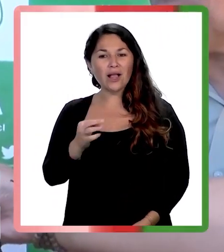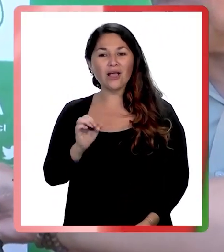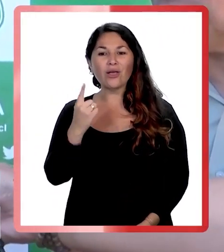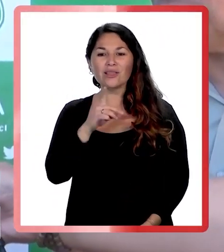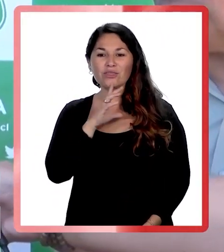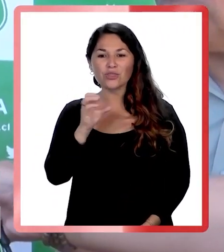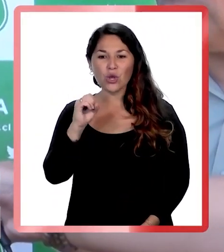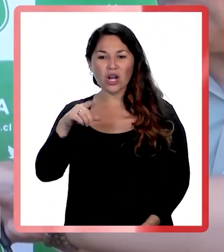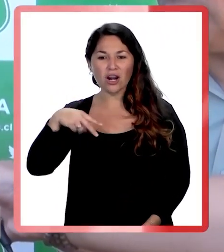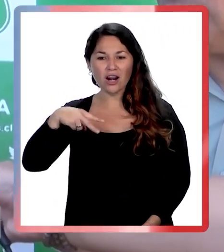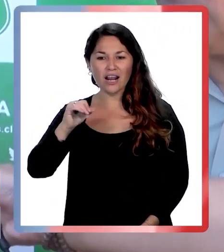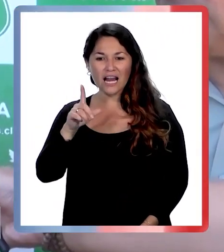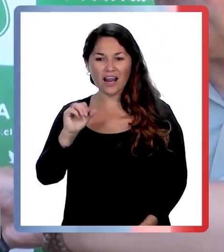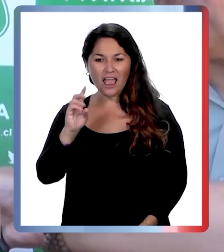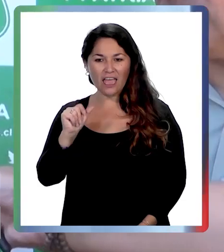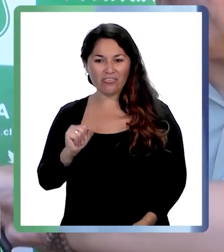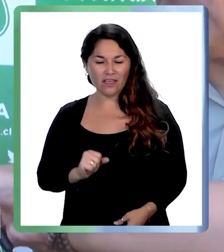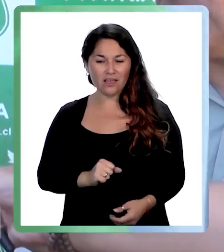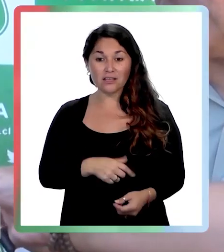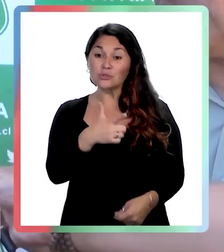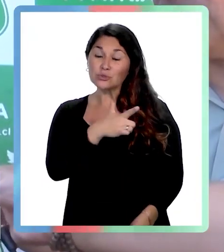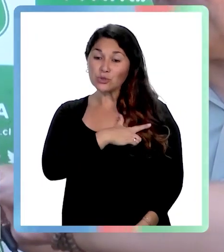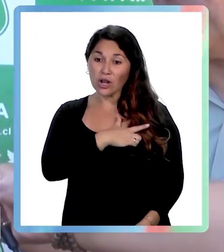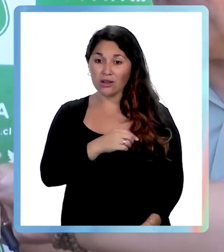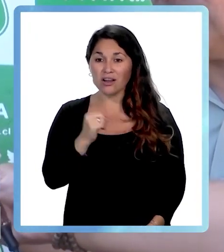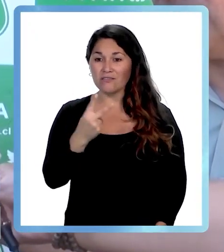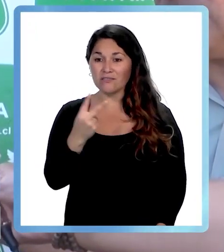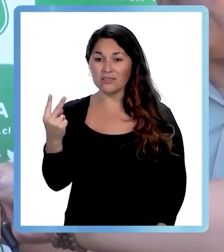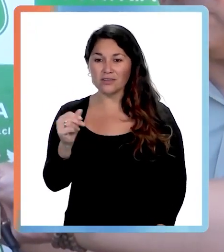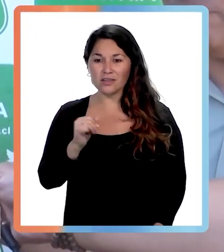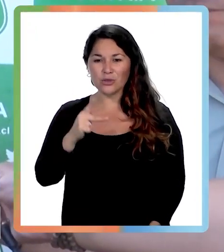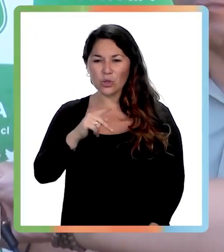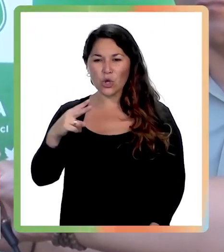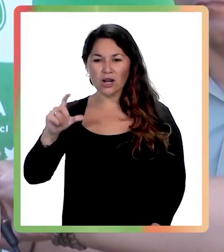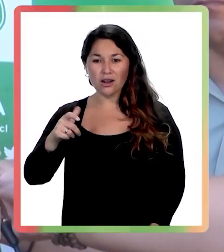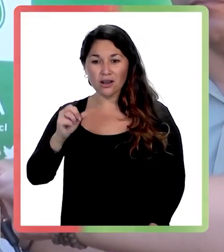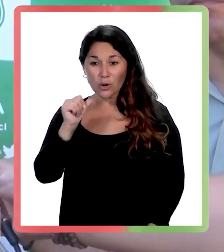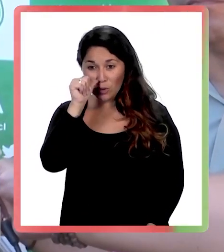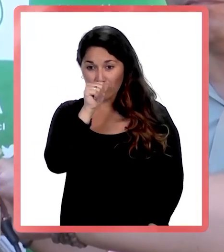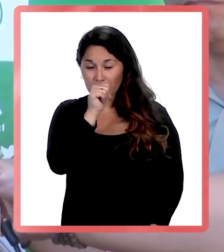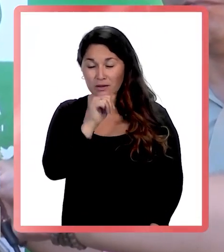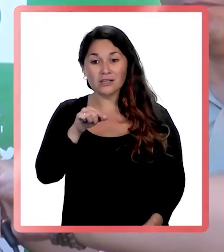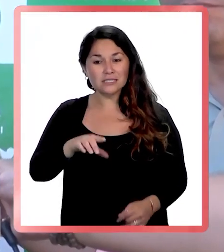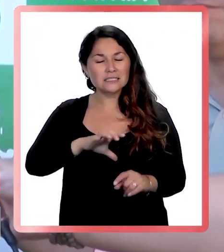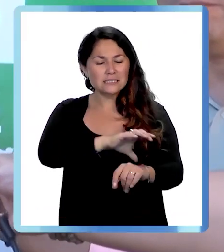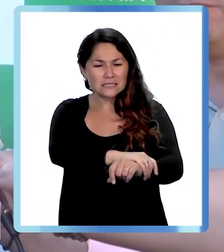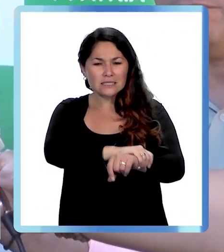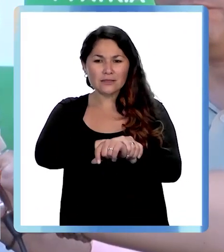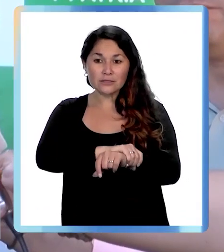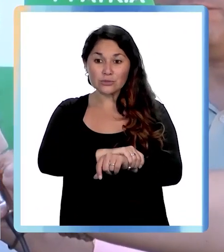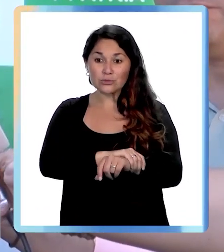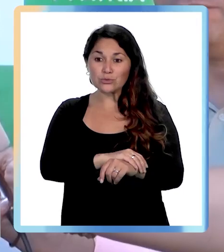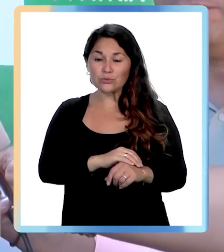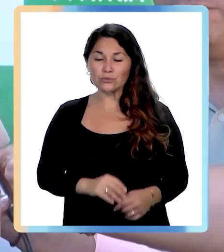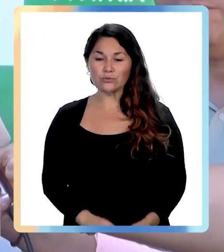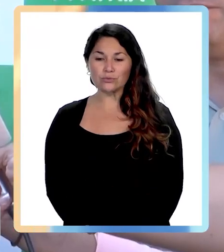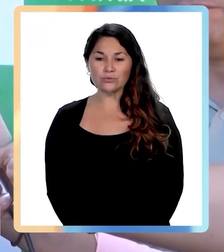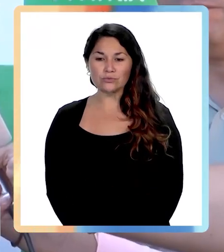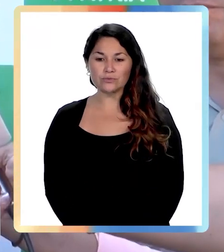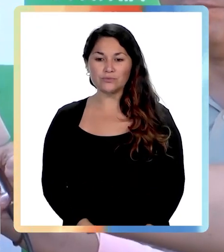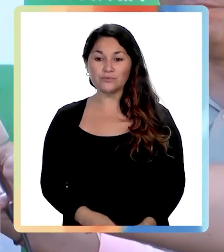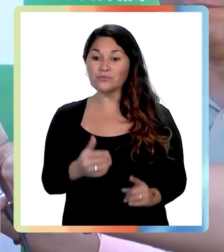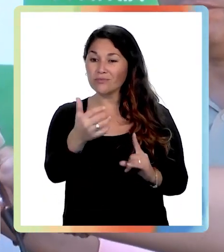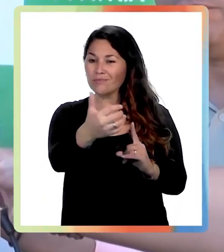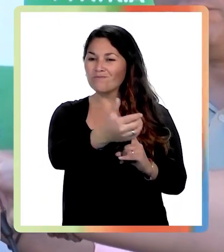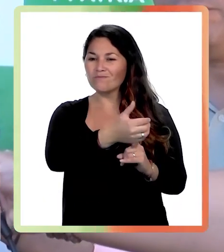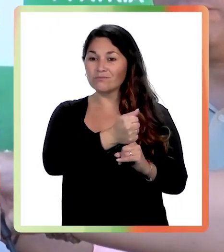tonelada de marihuana y 22 kilos de clorhidrato de cocaína, la detención de